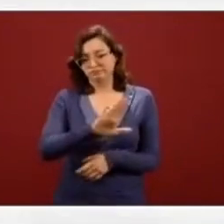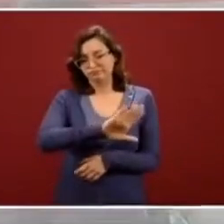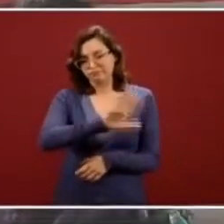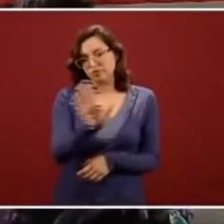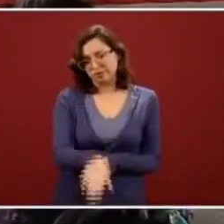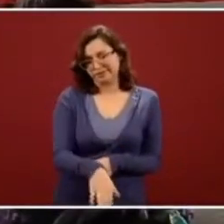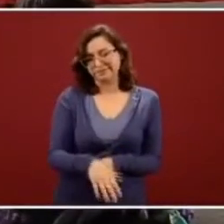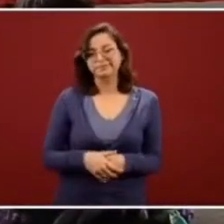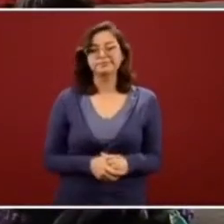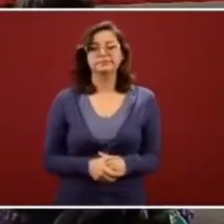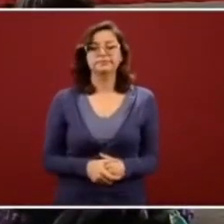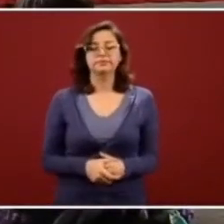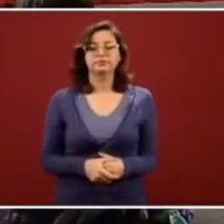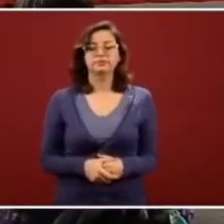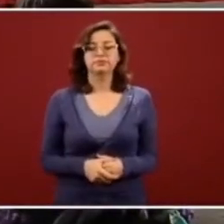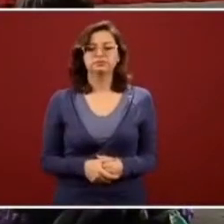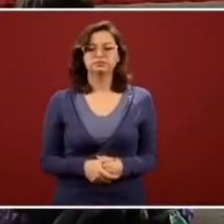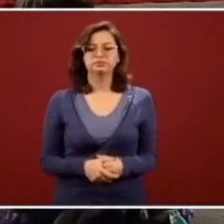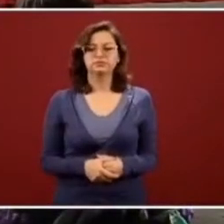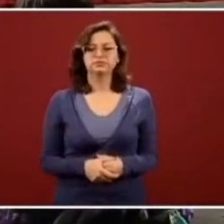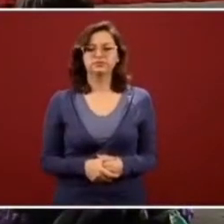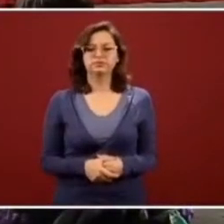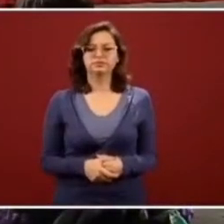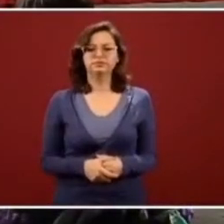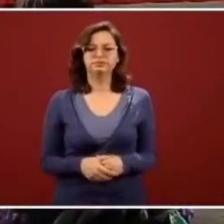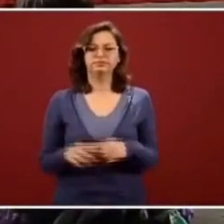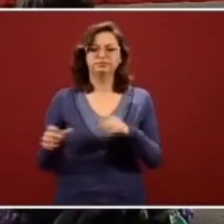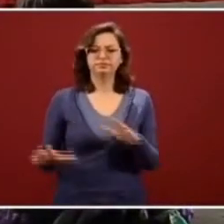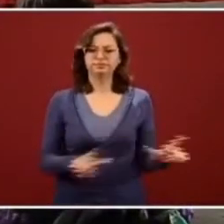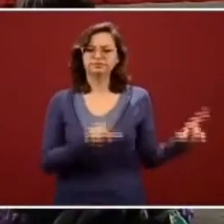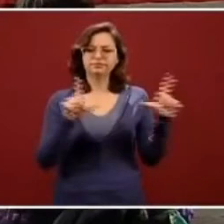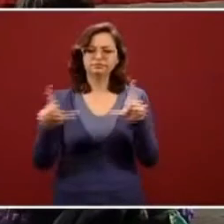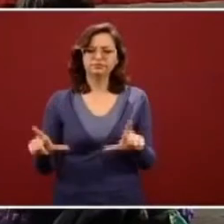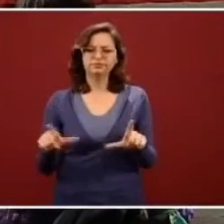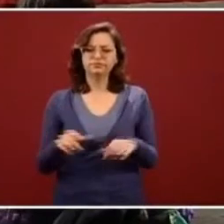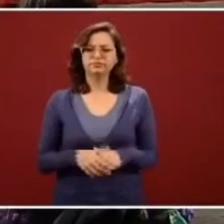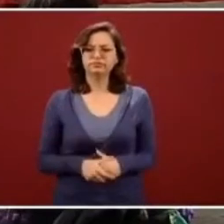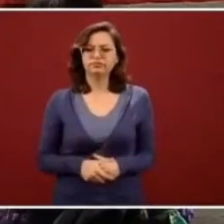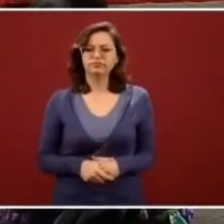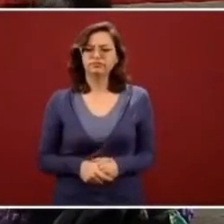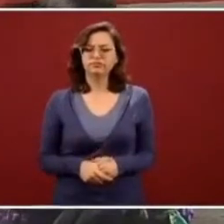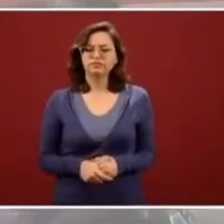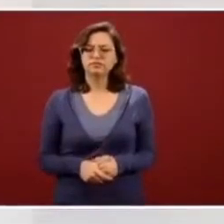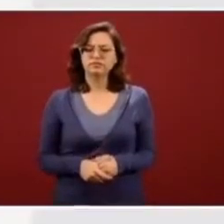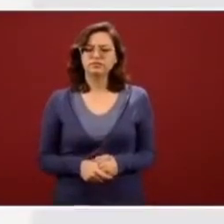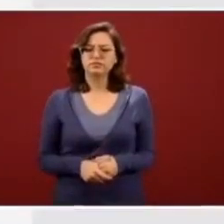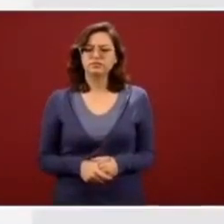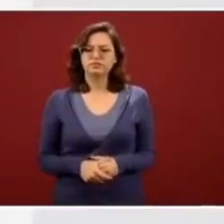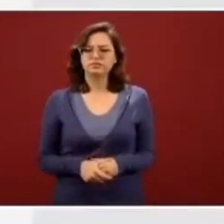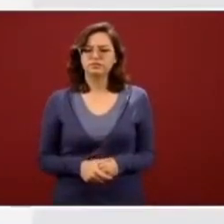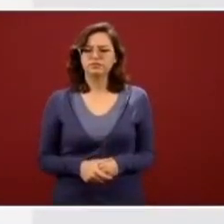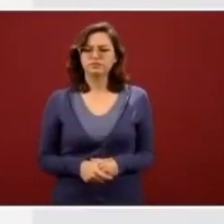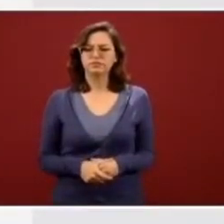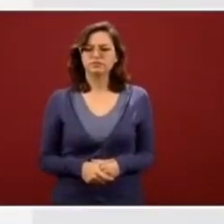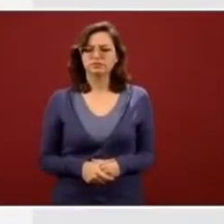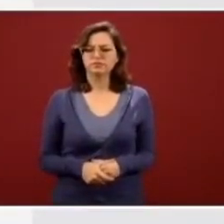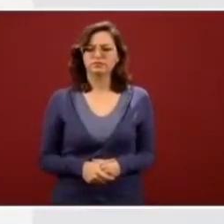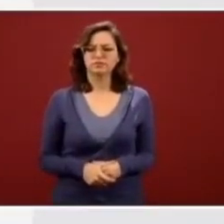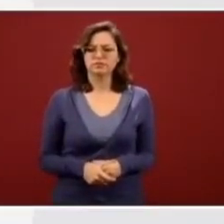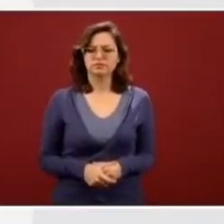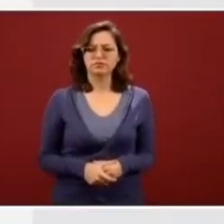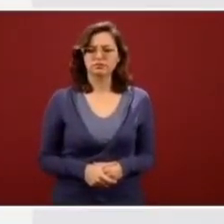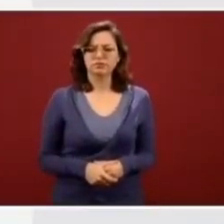defunción. Y en la siguiente, en nuestra transición, en donde estamos transitando